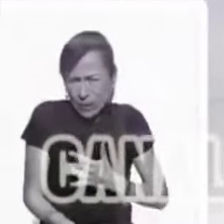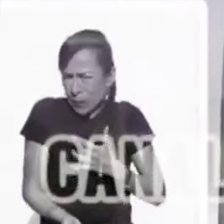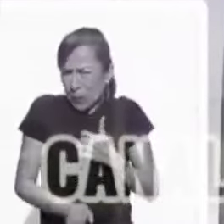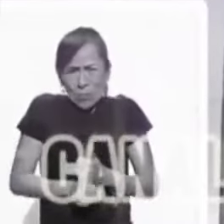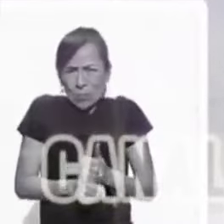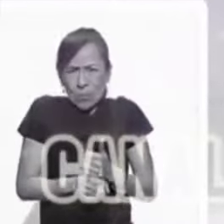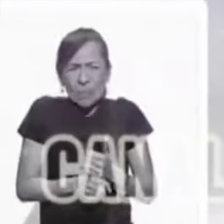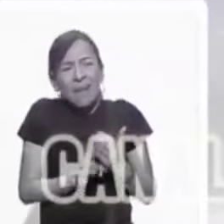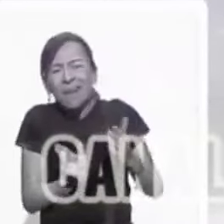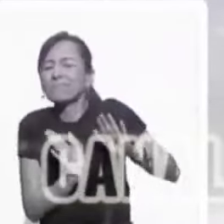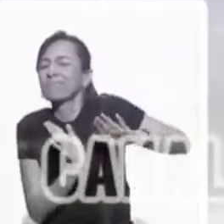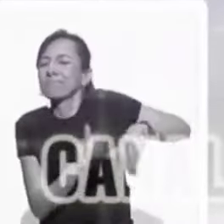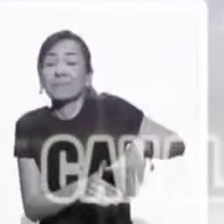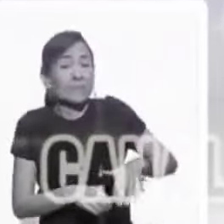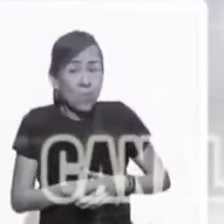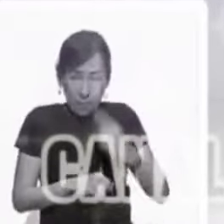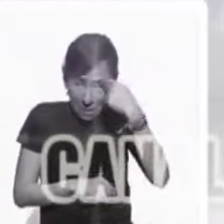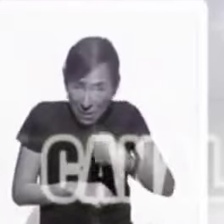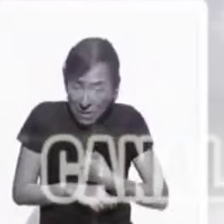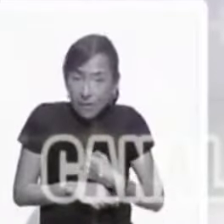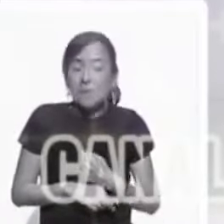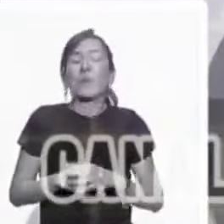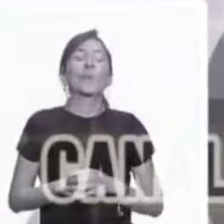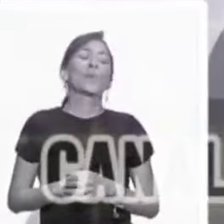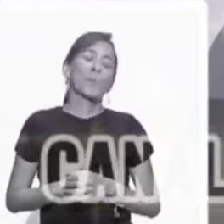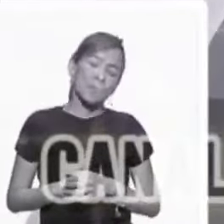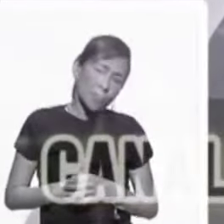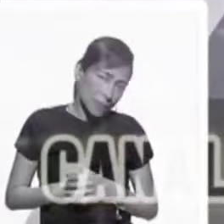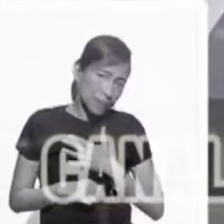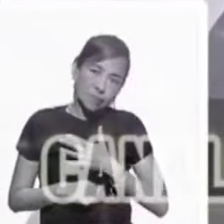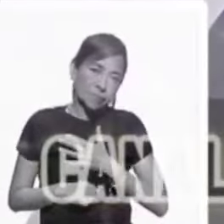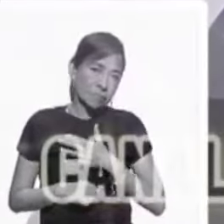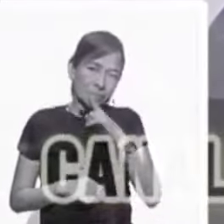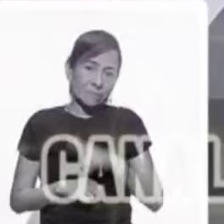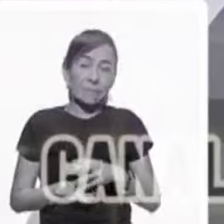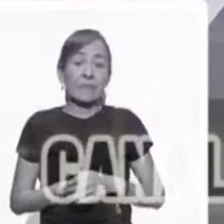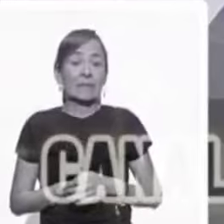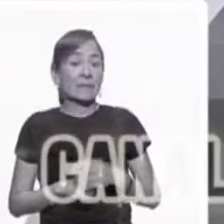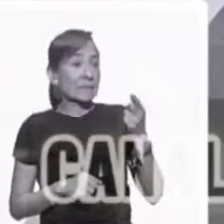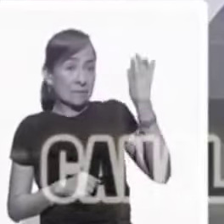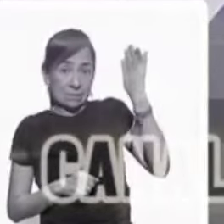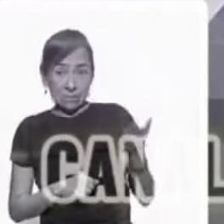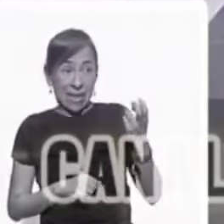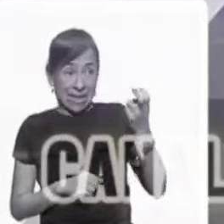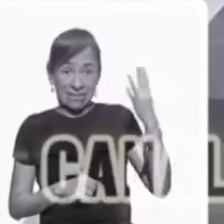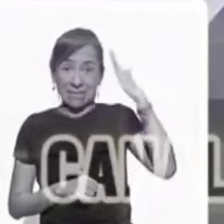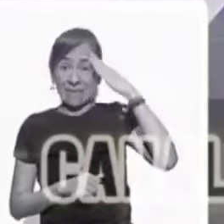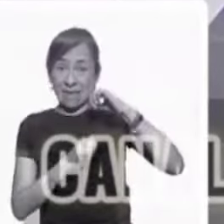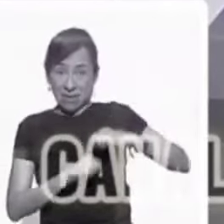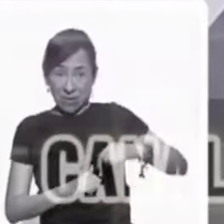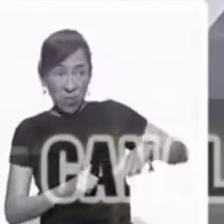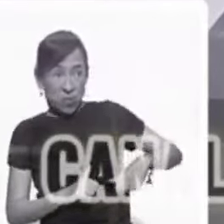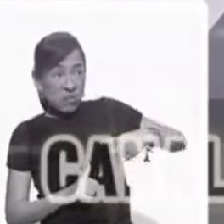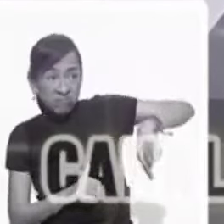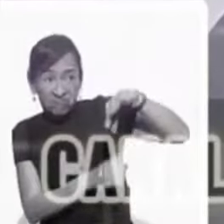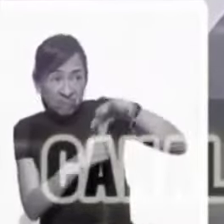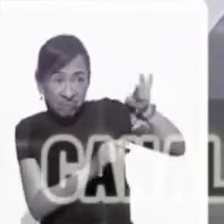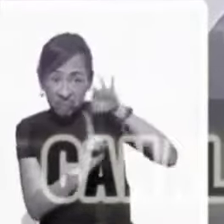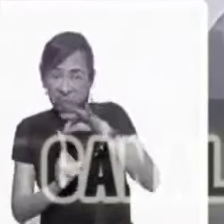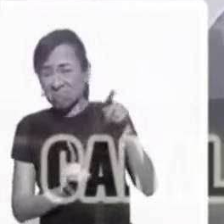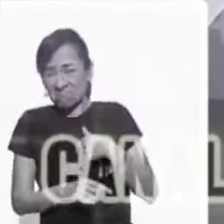es lamentable es es muy doloroso que primero tener un jefe de estado al que nadie ha votado No a mí me gustaría Eh pues